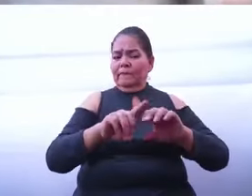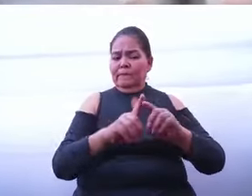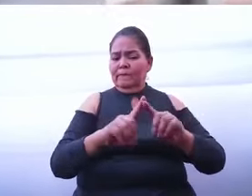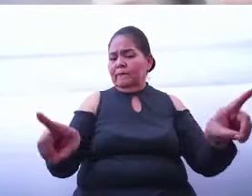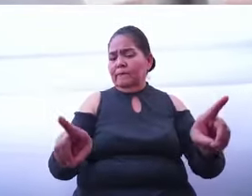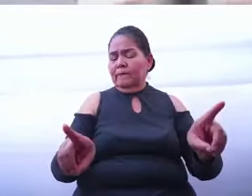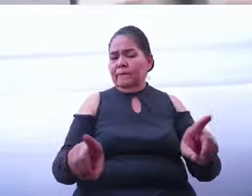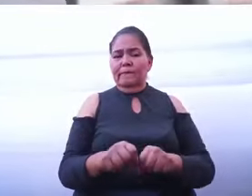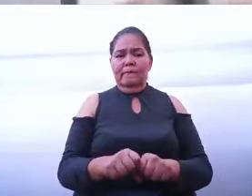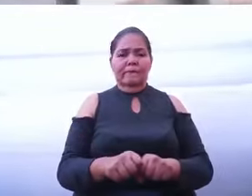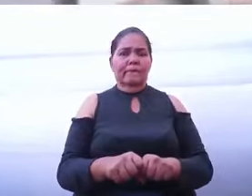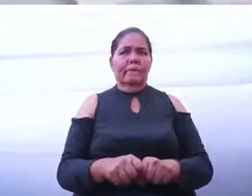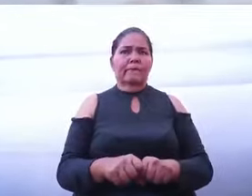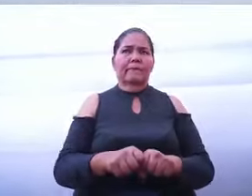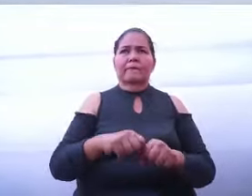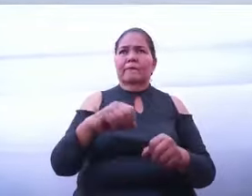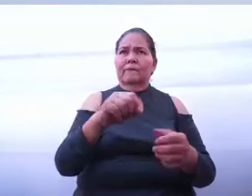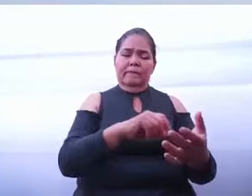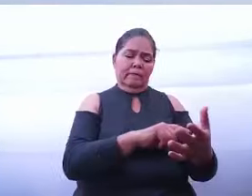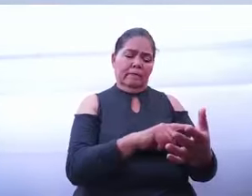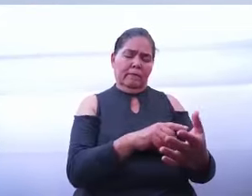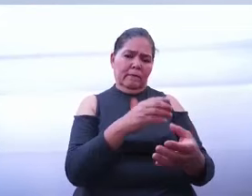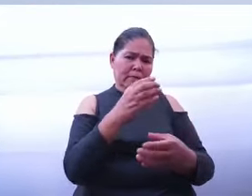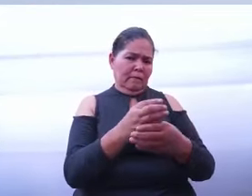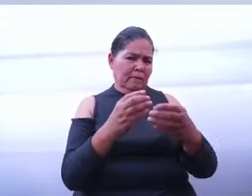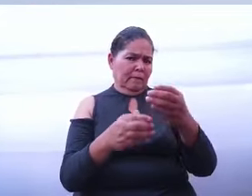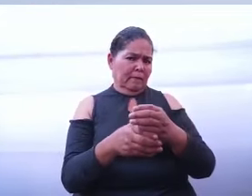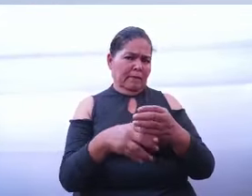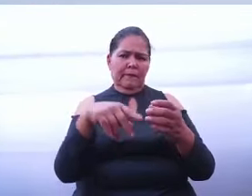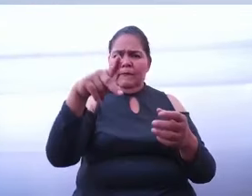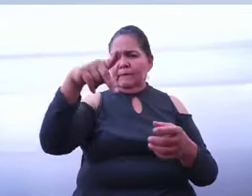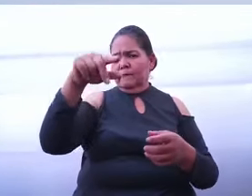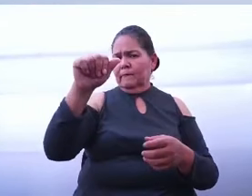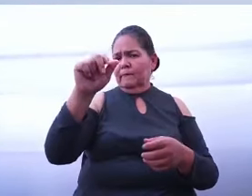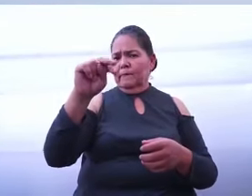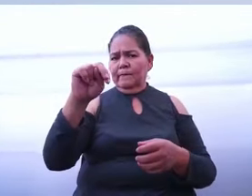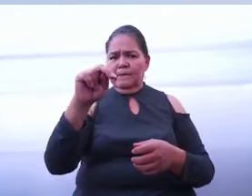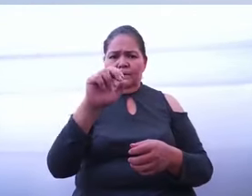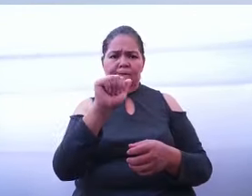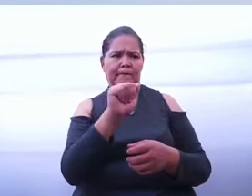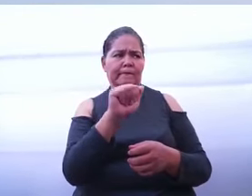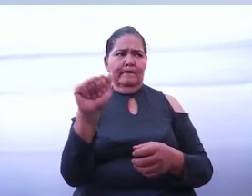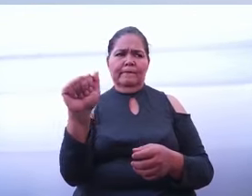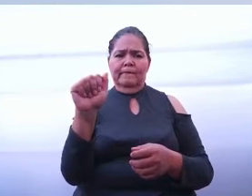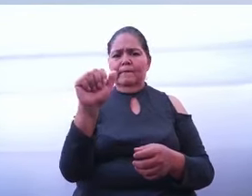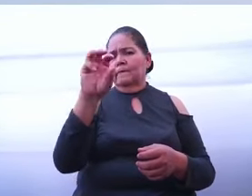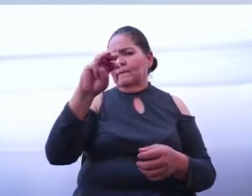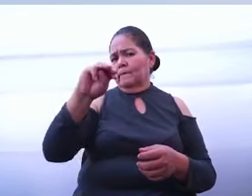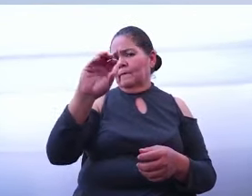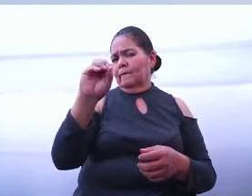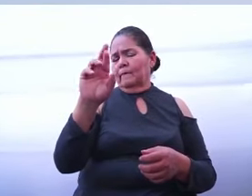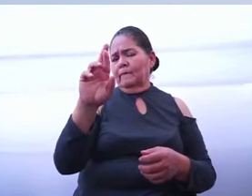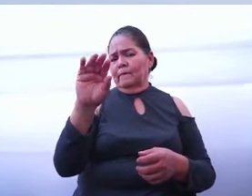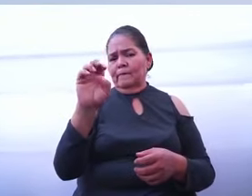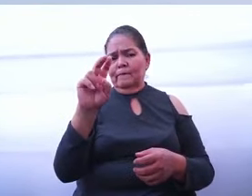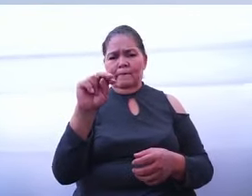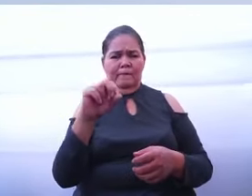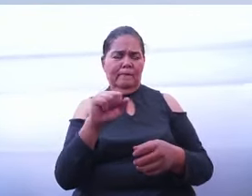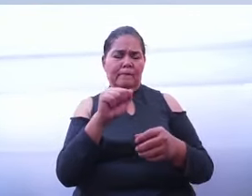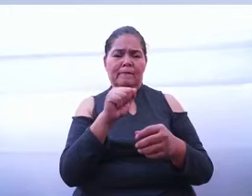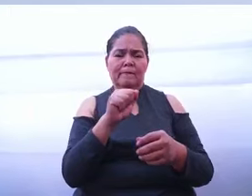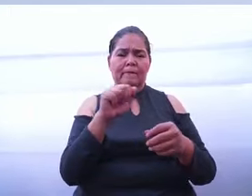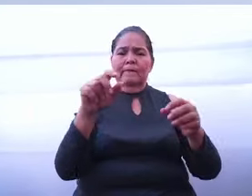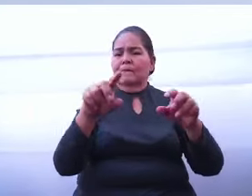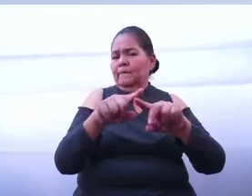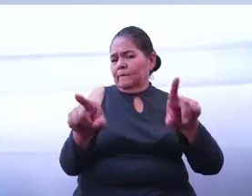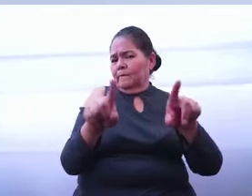por ser de visiones políticas diferentes, yo sé que van a encontrar los caminos de coincidencia que permitan trabajar